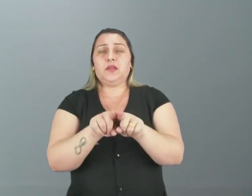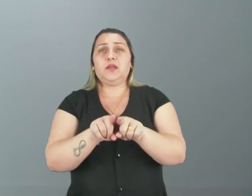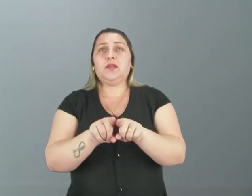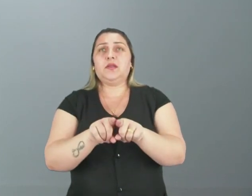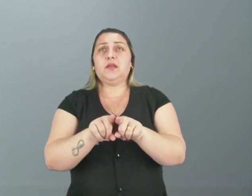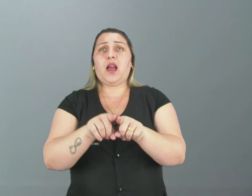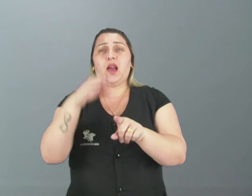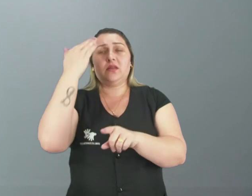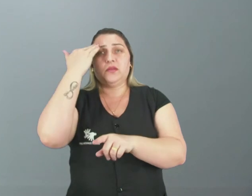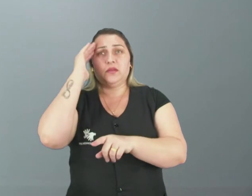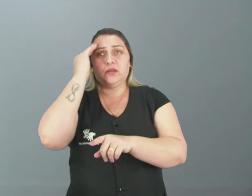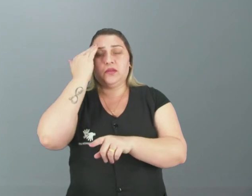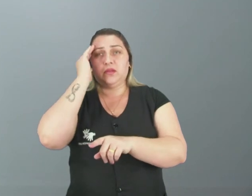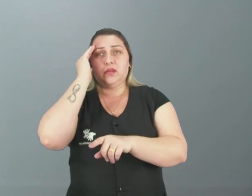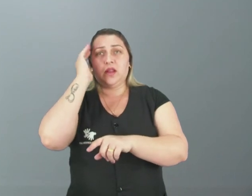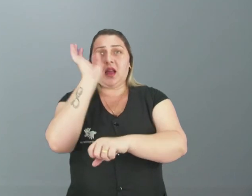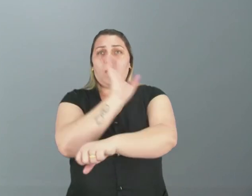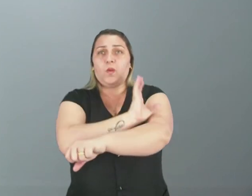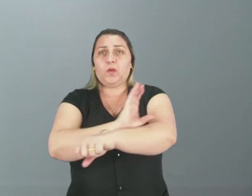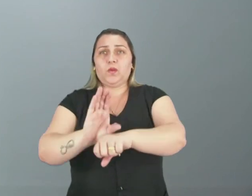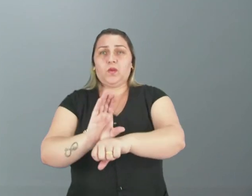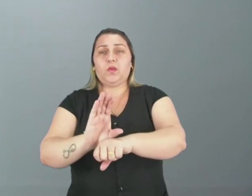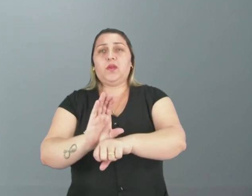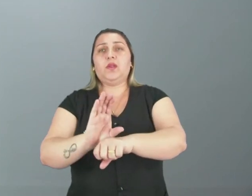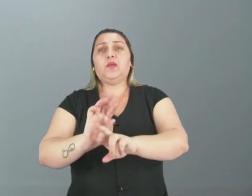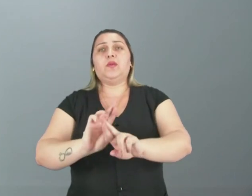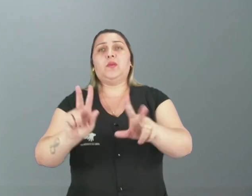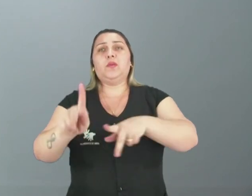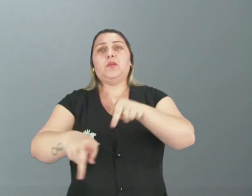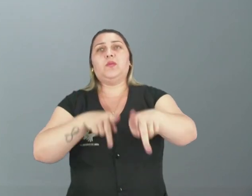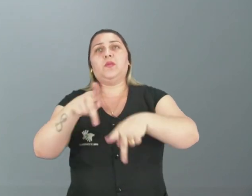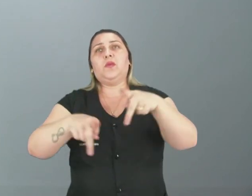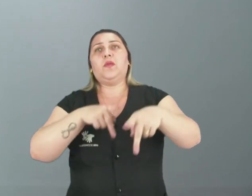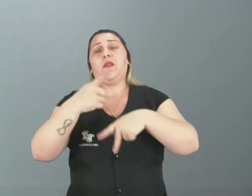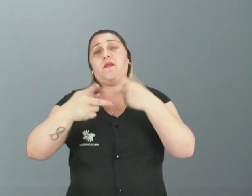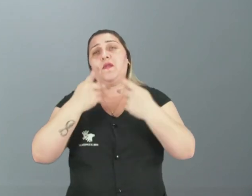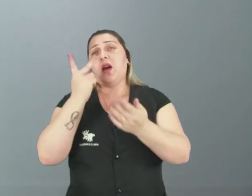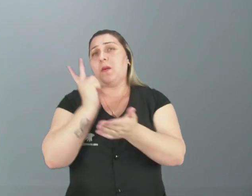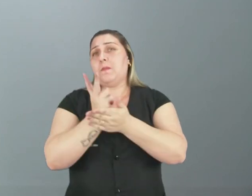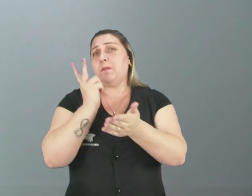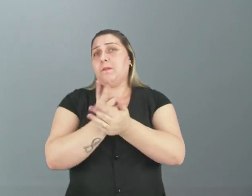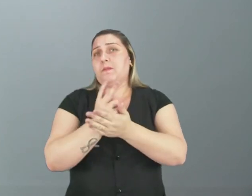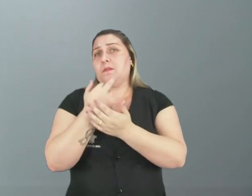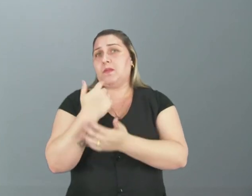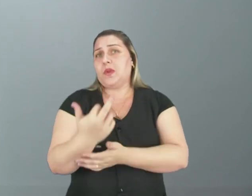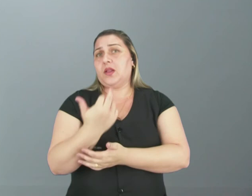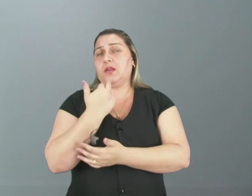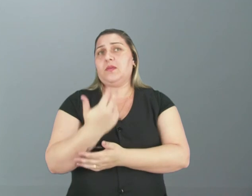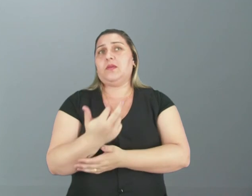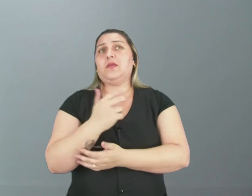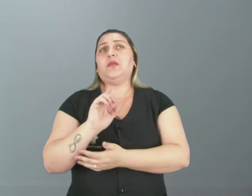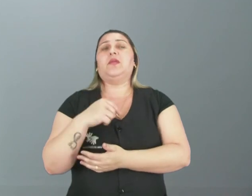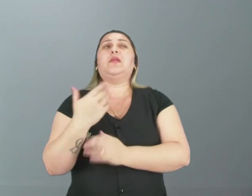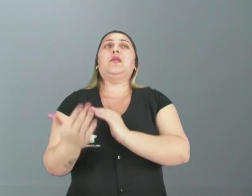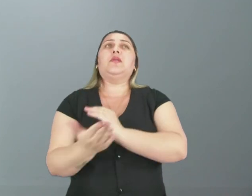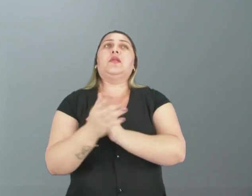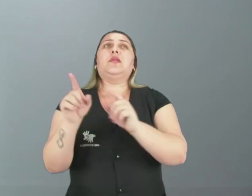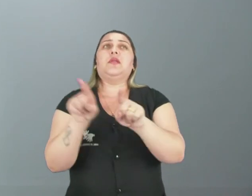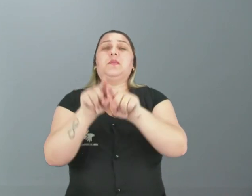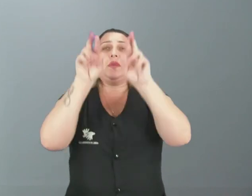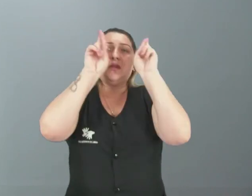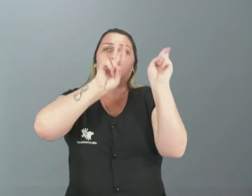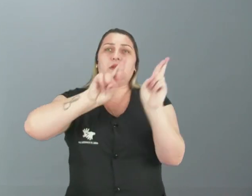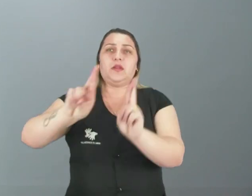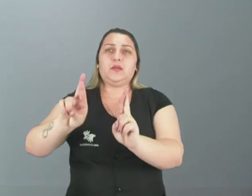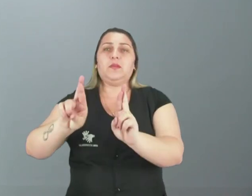a comprender más sobre la cultura de los distintos pueblos que hablan un mismo idioma, ¿sí? Y ahí nos ayuda también a